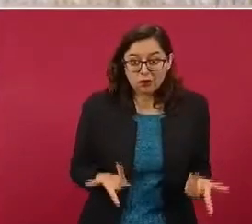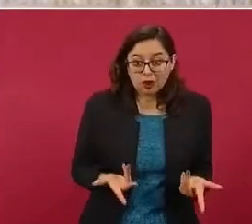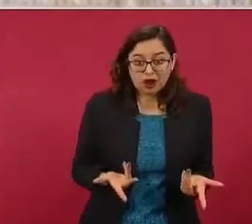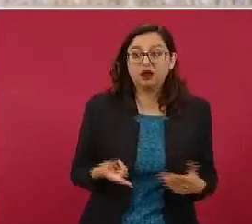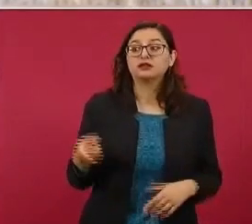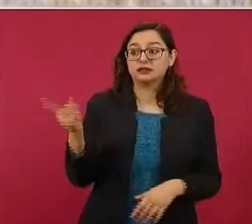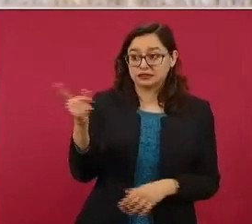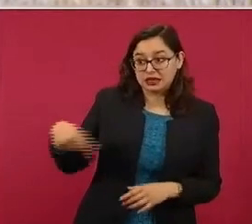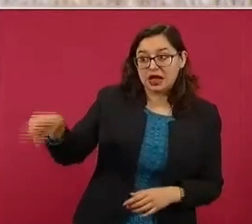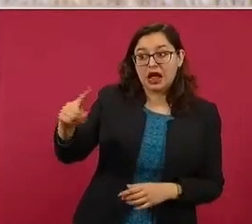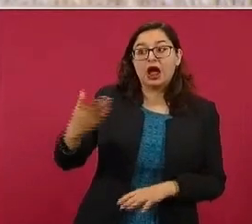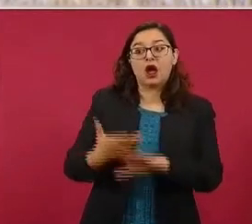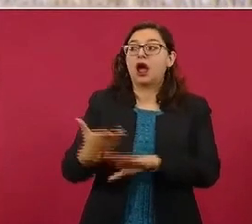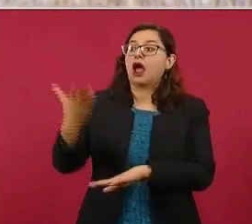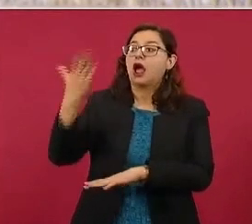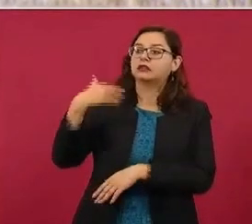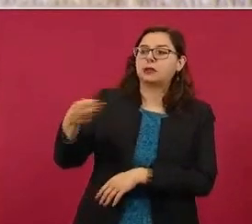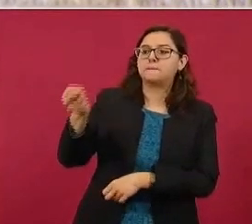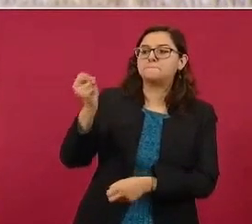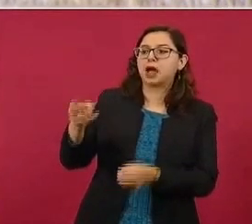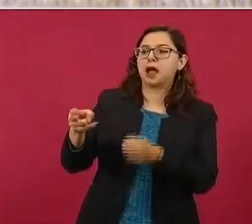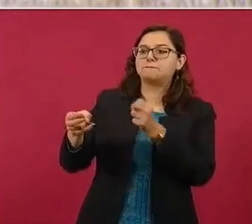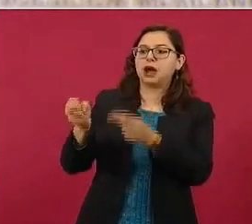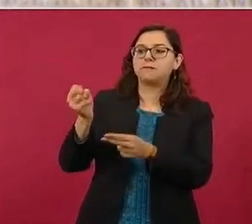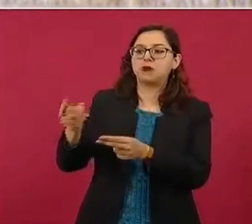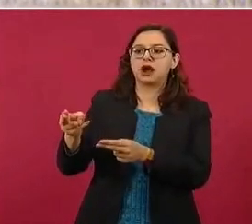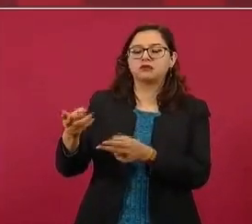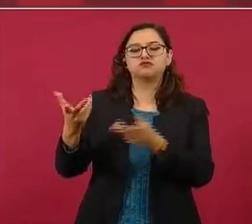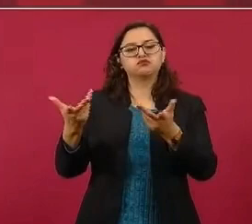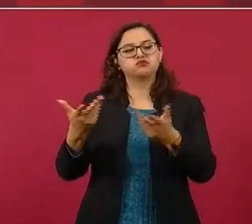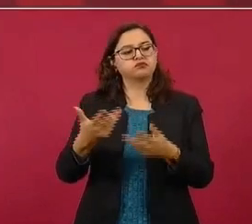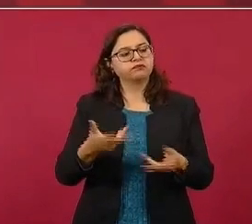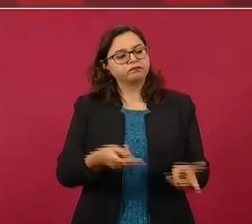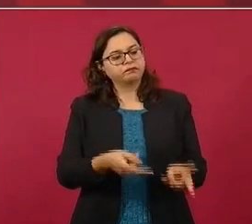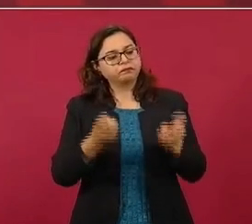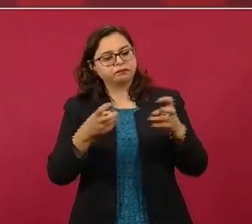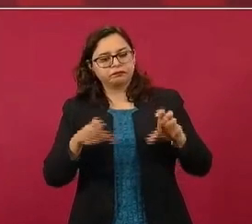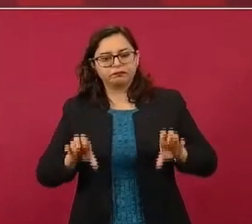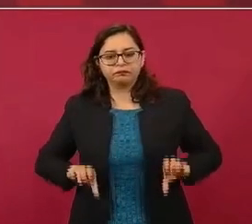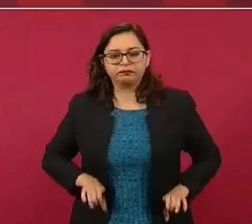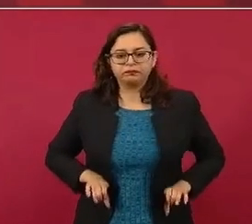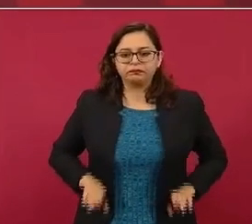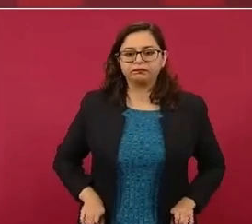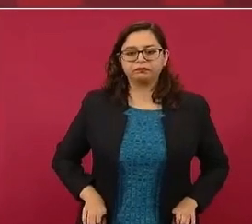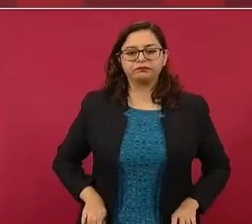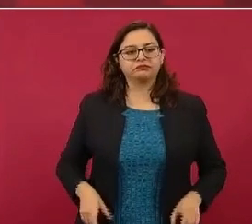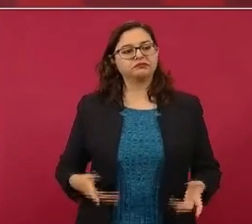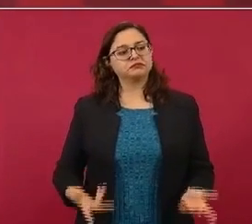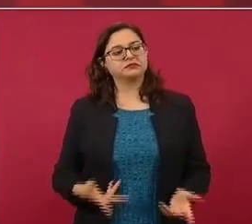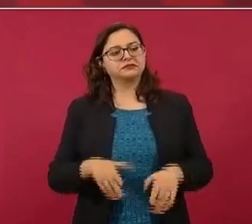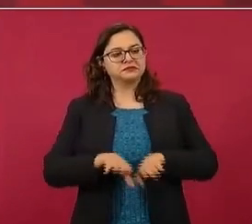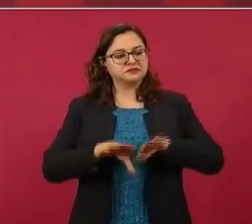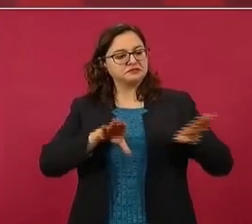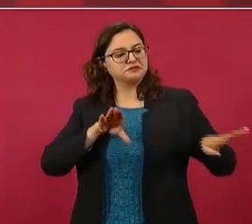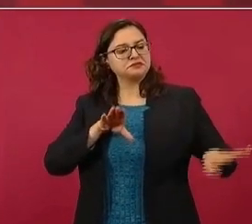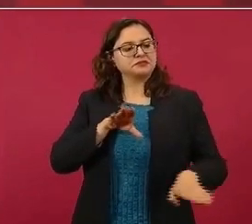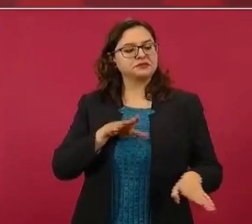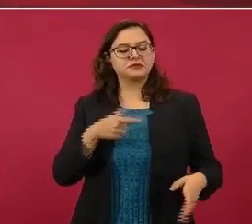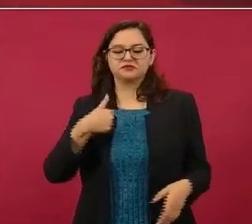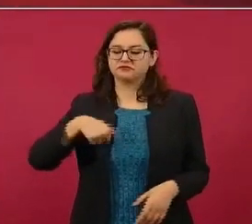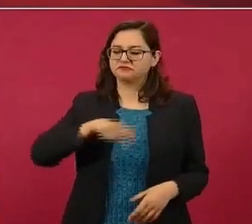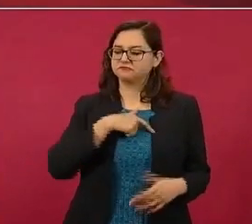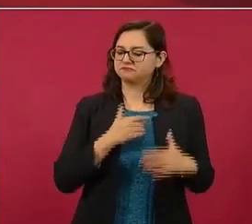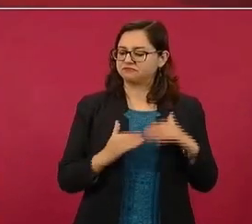privilegios y que medraba y que oprimía